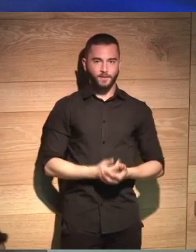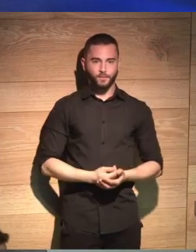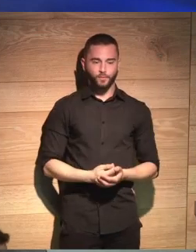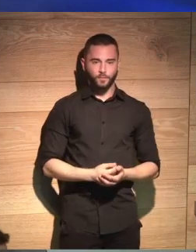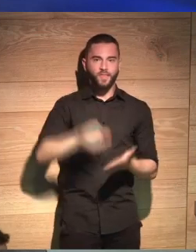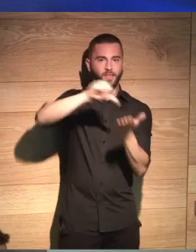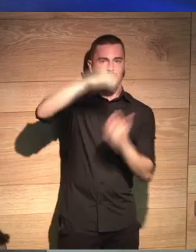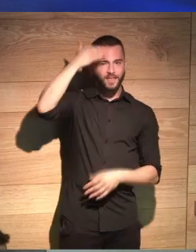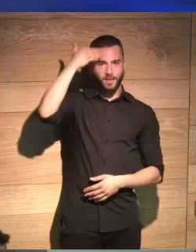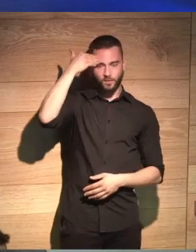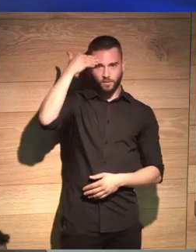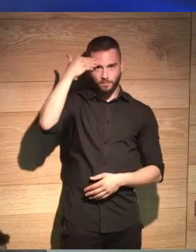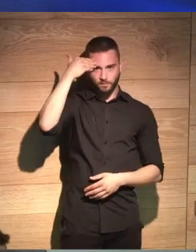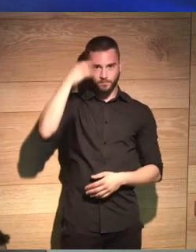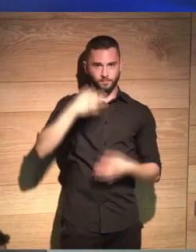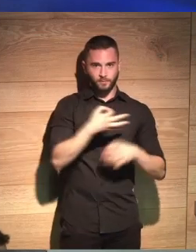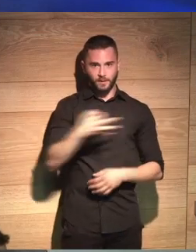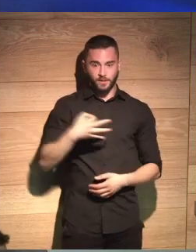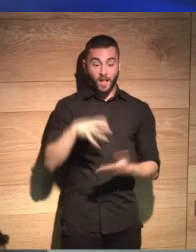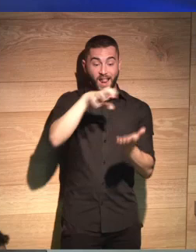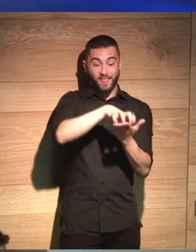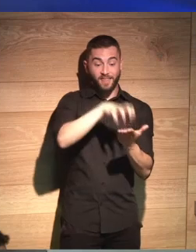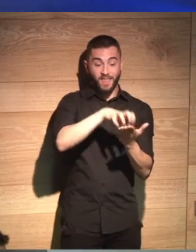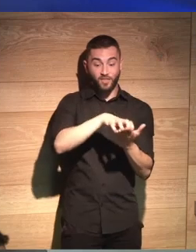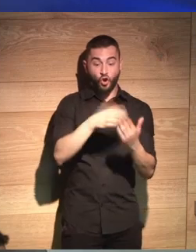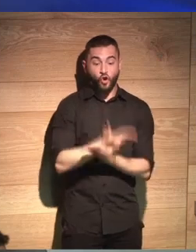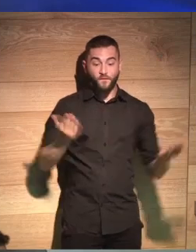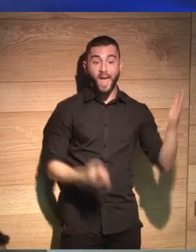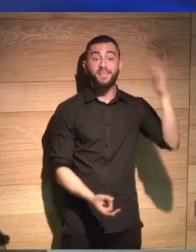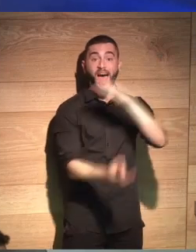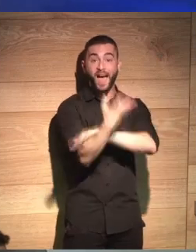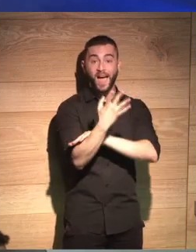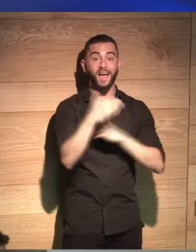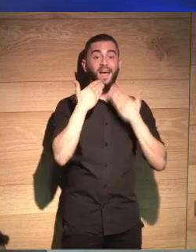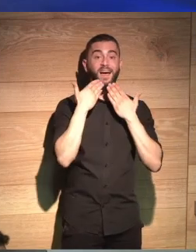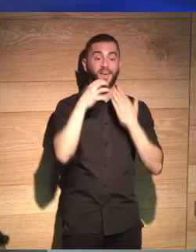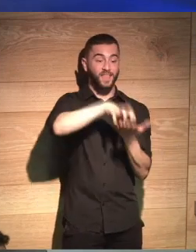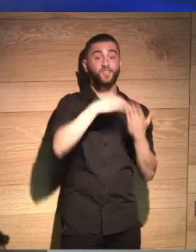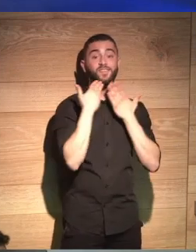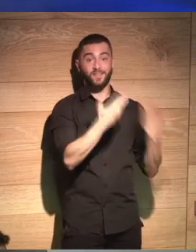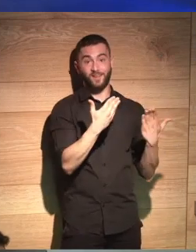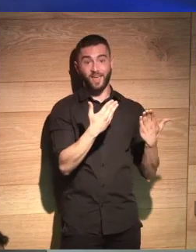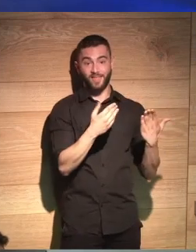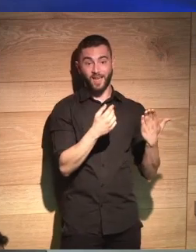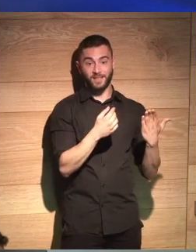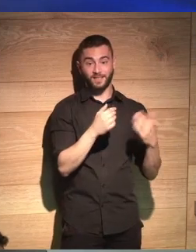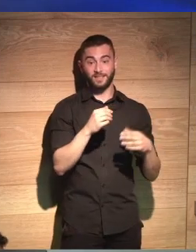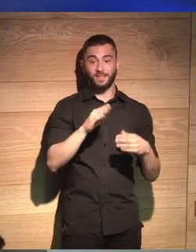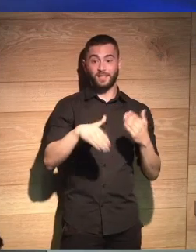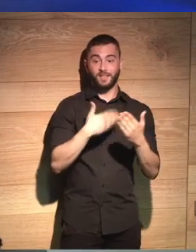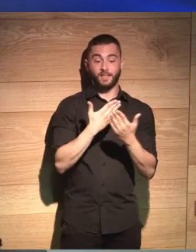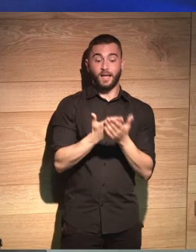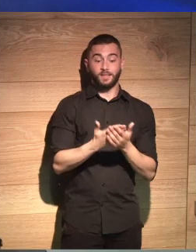que creó aquel centro fue lo que permitió a la ciudad expandirse indefinidamente hasta